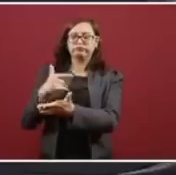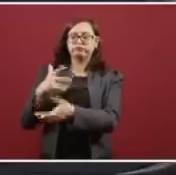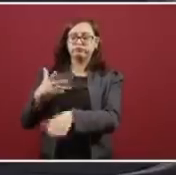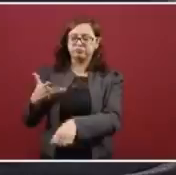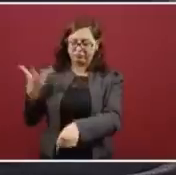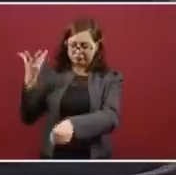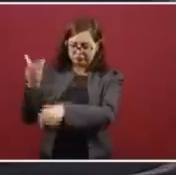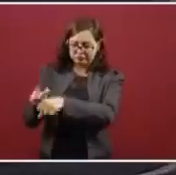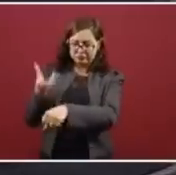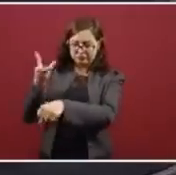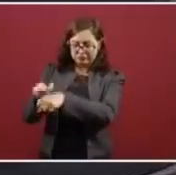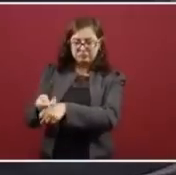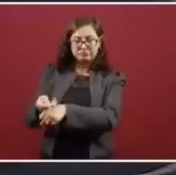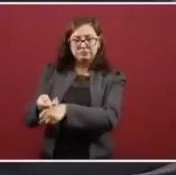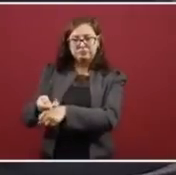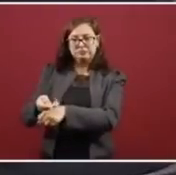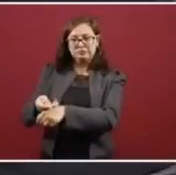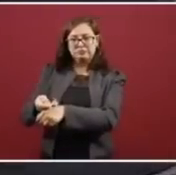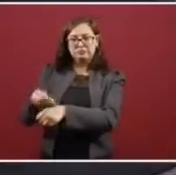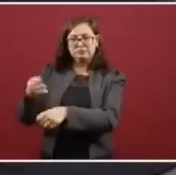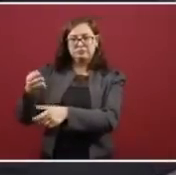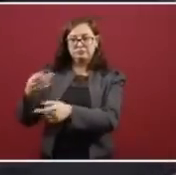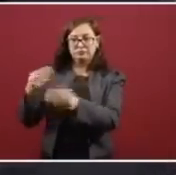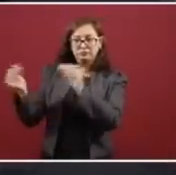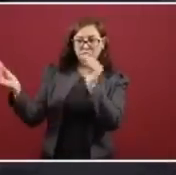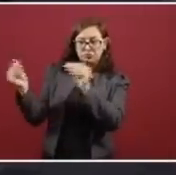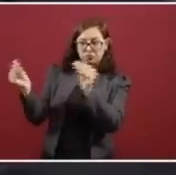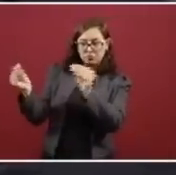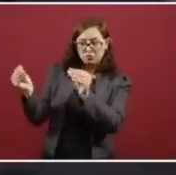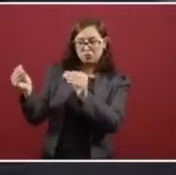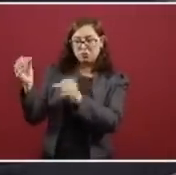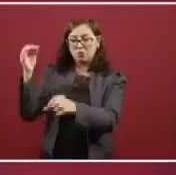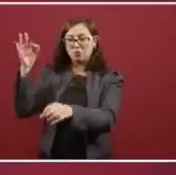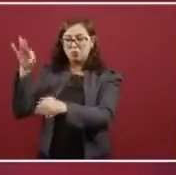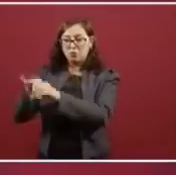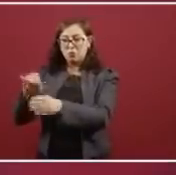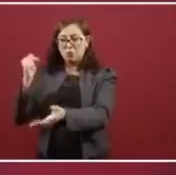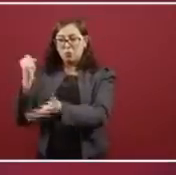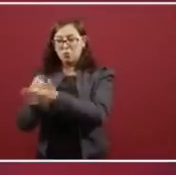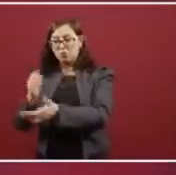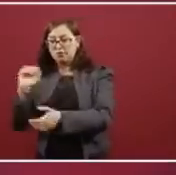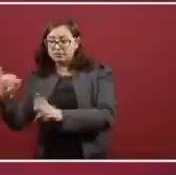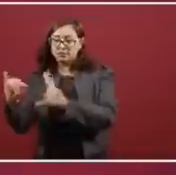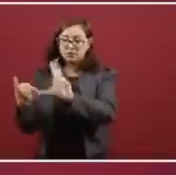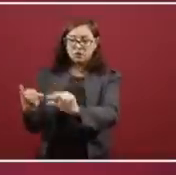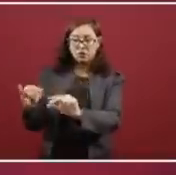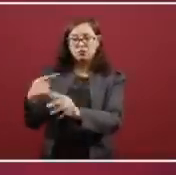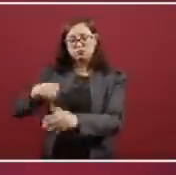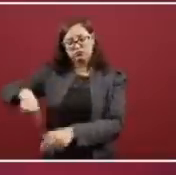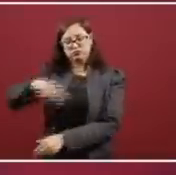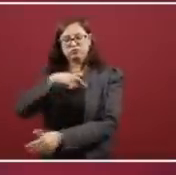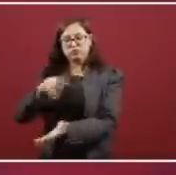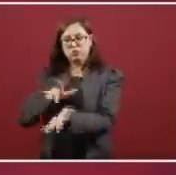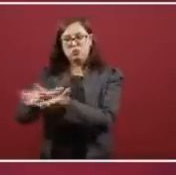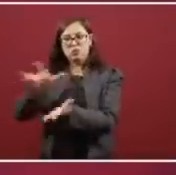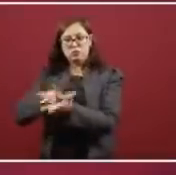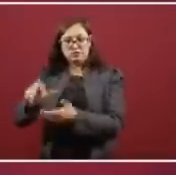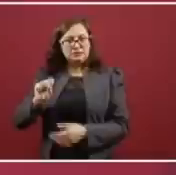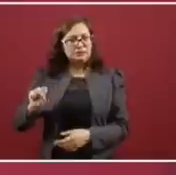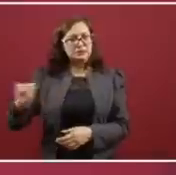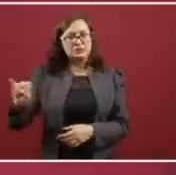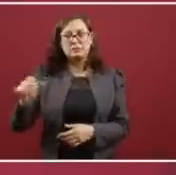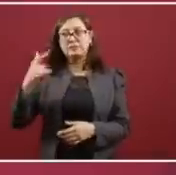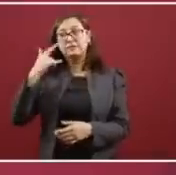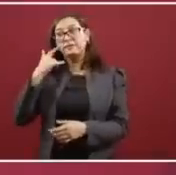se va a debatir y en su caso aprobar el día de hoy en el senado